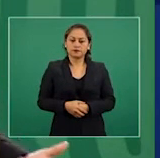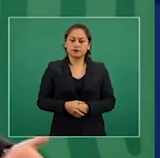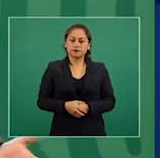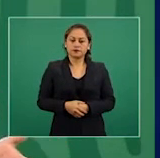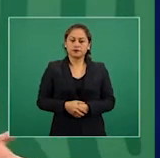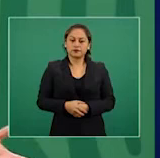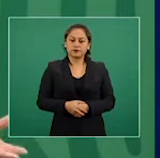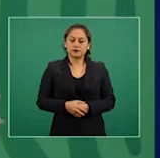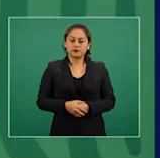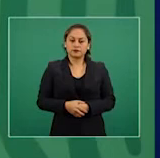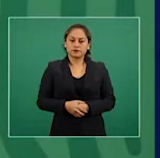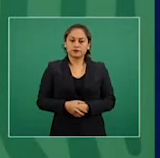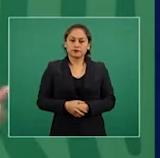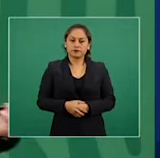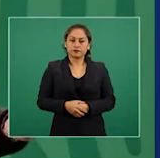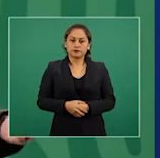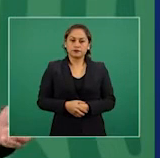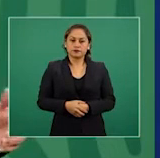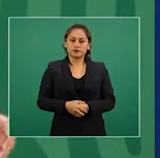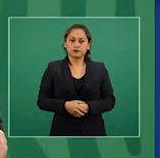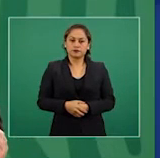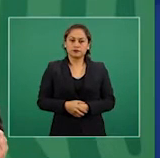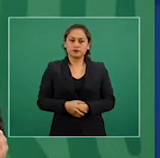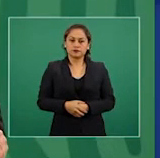Tenemos que